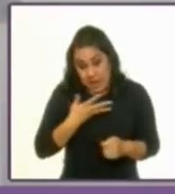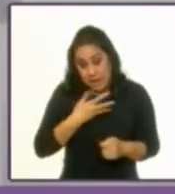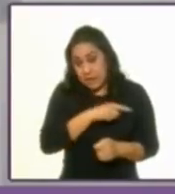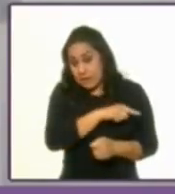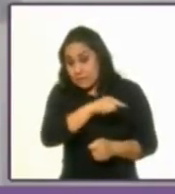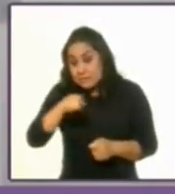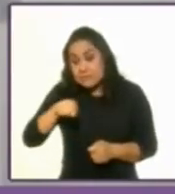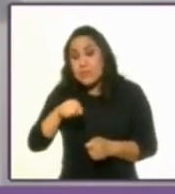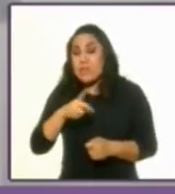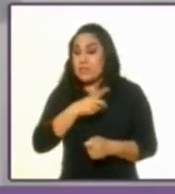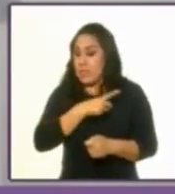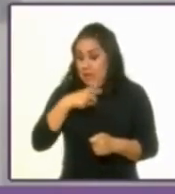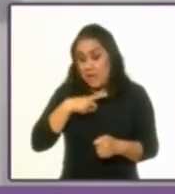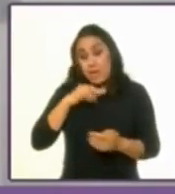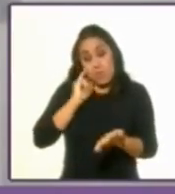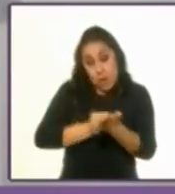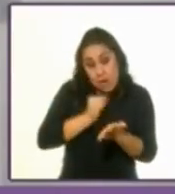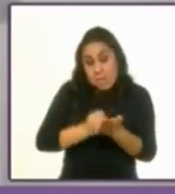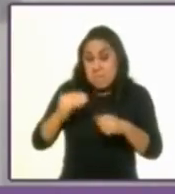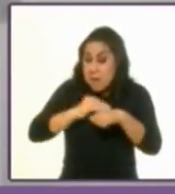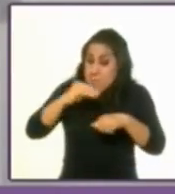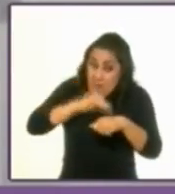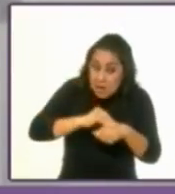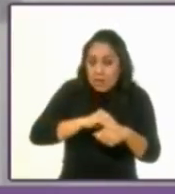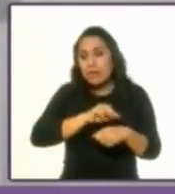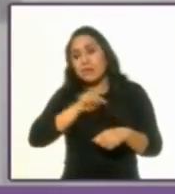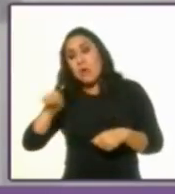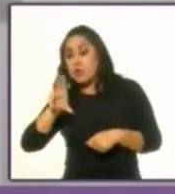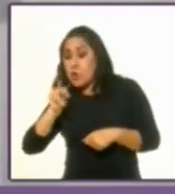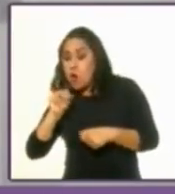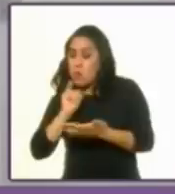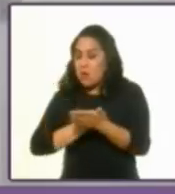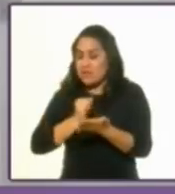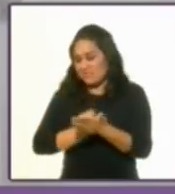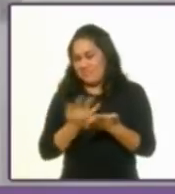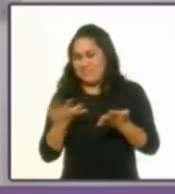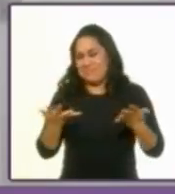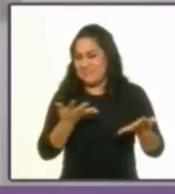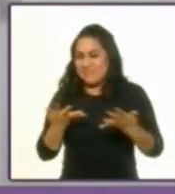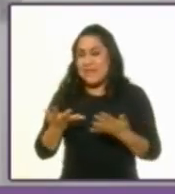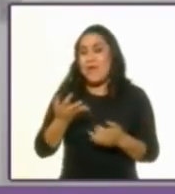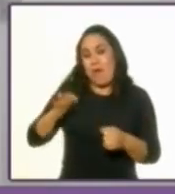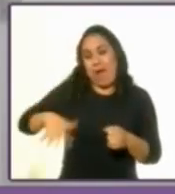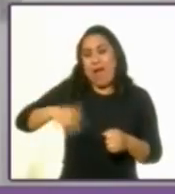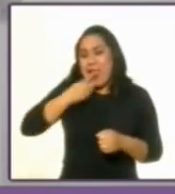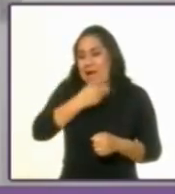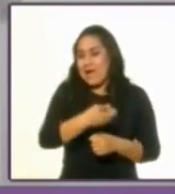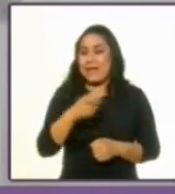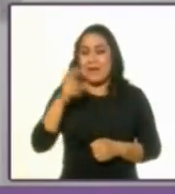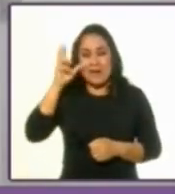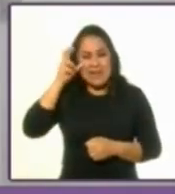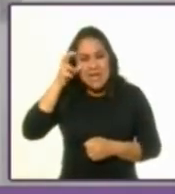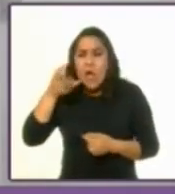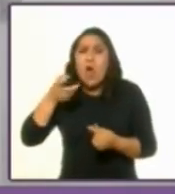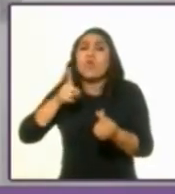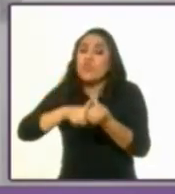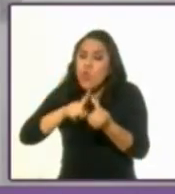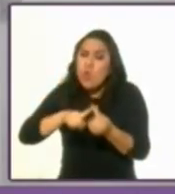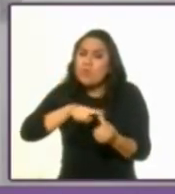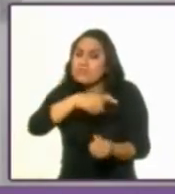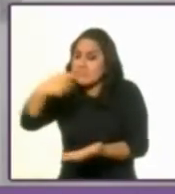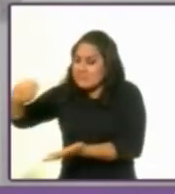dicen que se deben de cobrar más impuestos hay quienes dicen que no iba a un poco esto en el sentido de lo que ha dicho ricardo raphael de dónde van a sacar